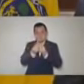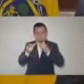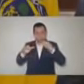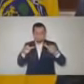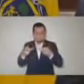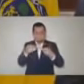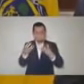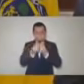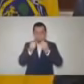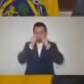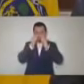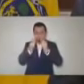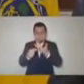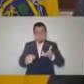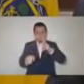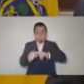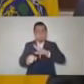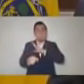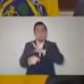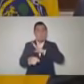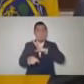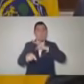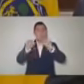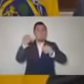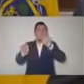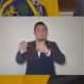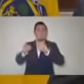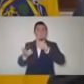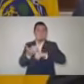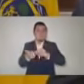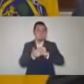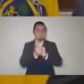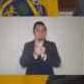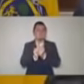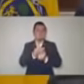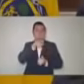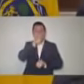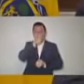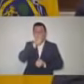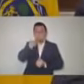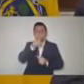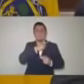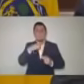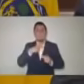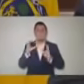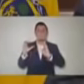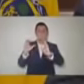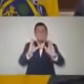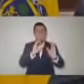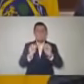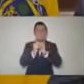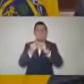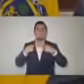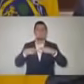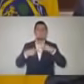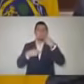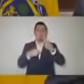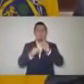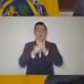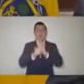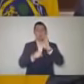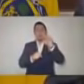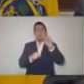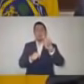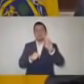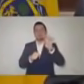preparamos nuestra reconversión hospitalaria hay datos que debemos considerar preocupantes las unidades de cuidados intensivos para pacientes con vida han